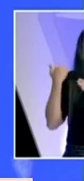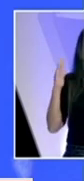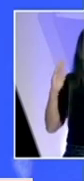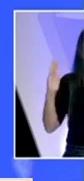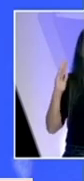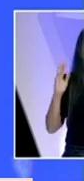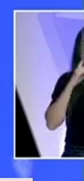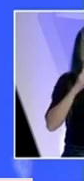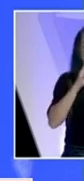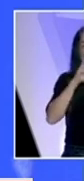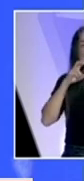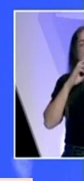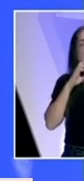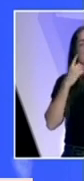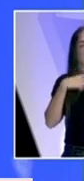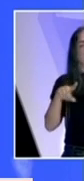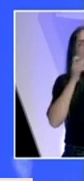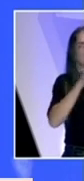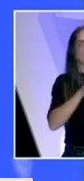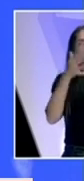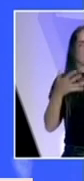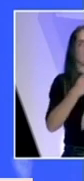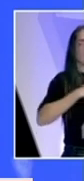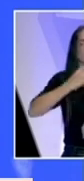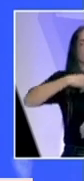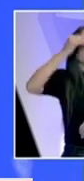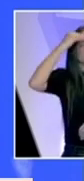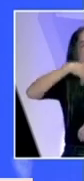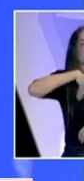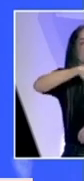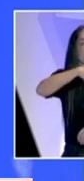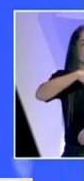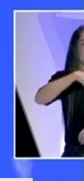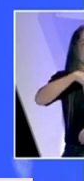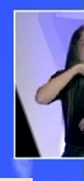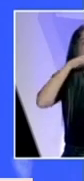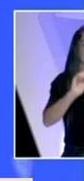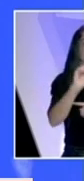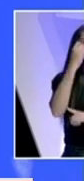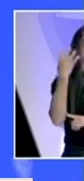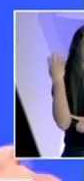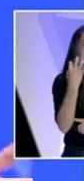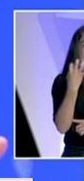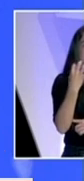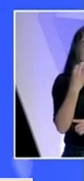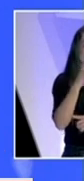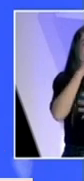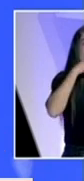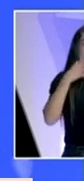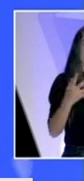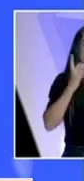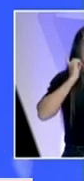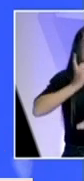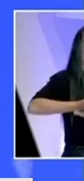por dos tercios del referéndum nacional. Lo que están es minando, dinamitando la democracia. Es decir, lo que estamos es un asalto